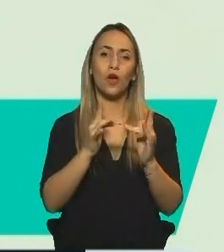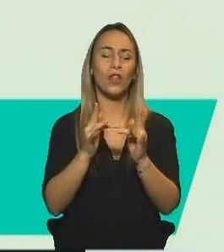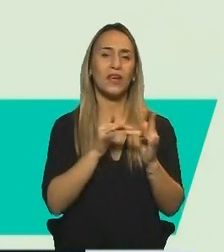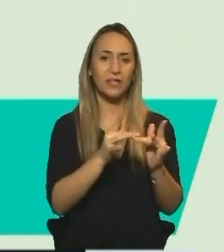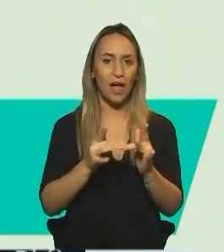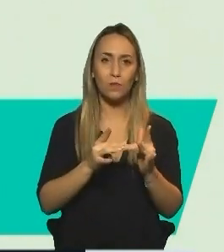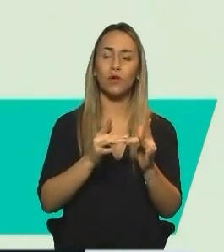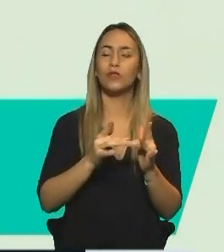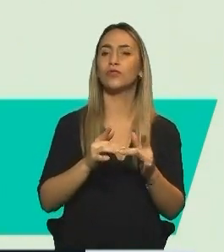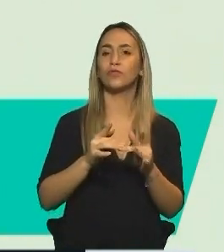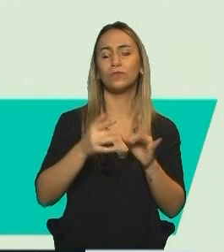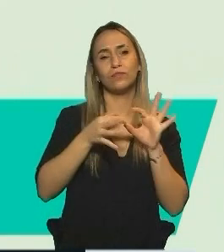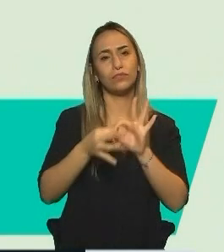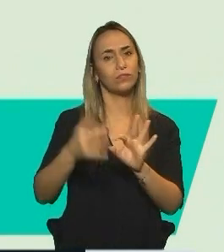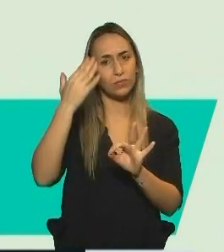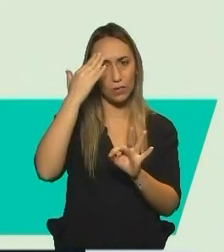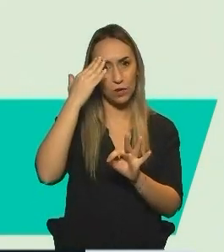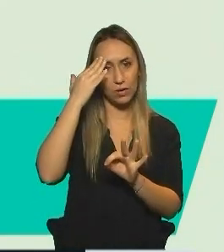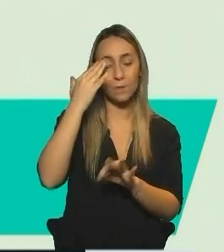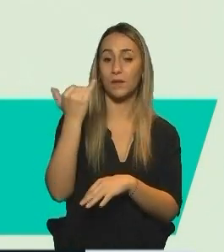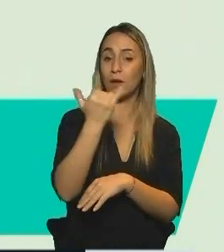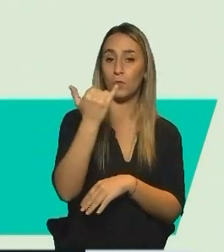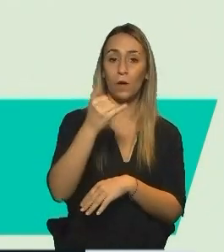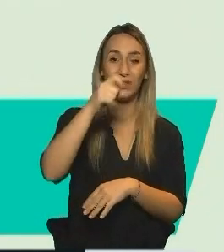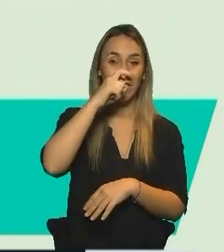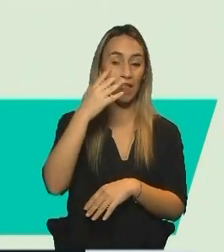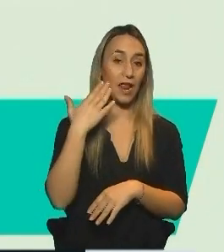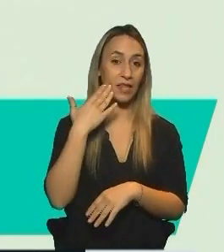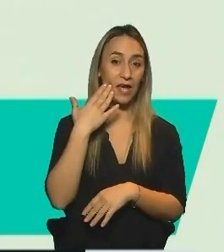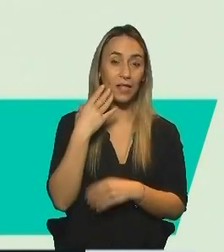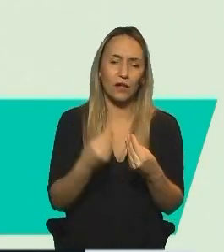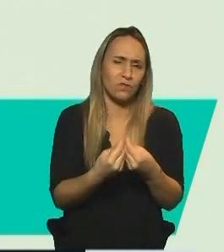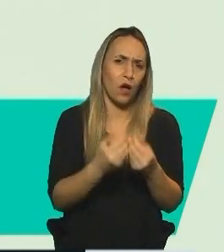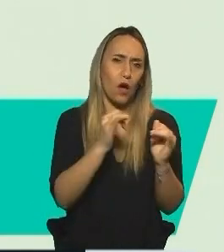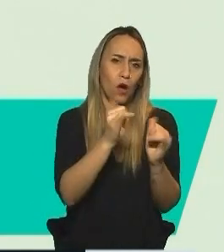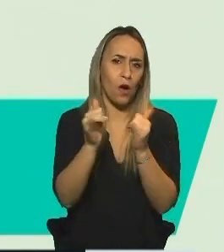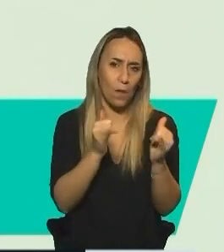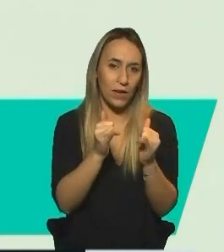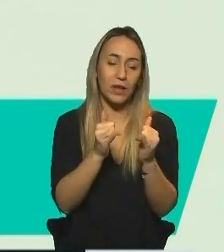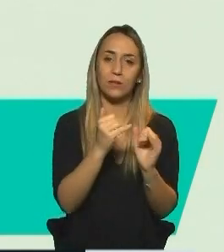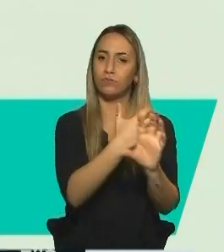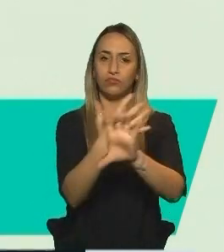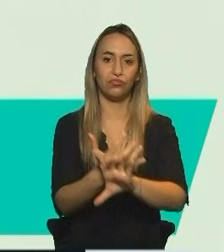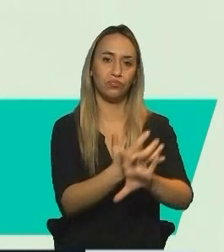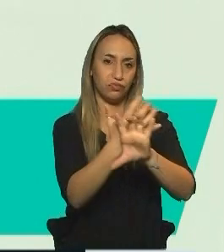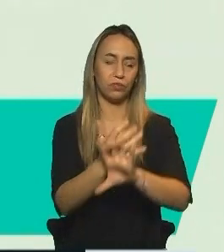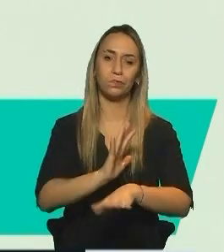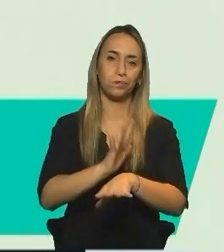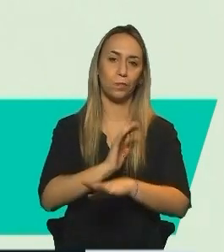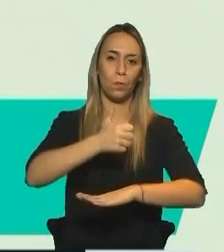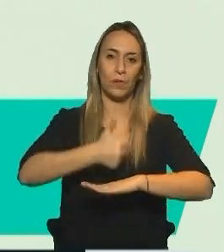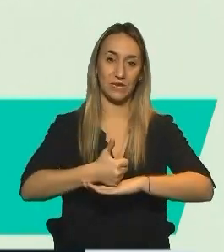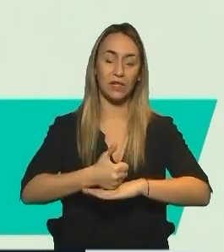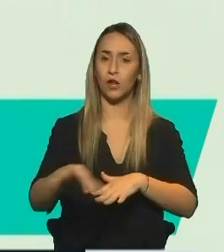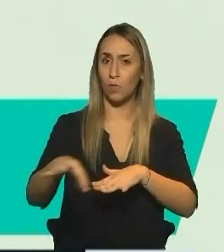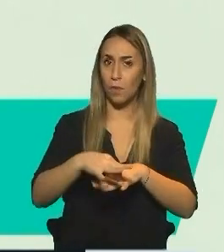ocasión. En un acto virtual, el jueves a las 7 de la tarde, cientos de jóvenes estuvieron presentes, comprometidos con el